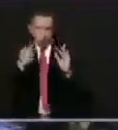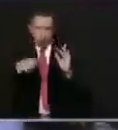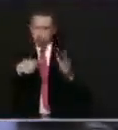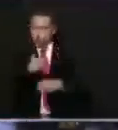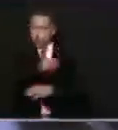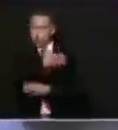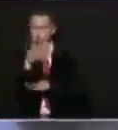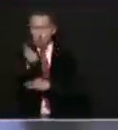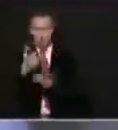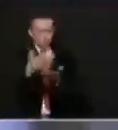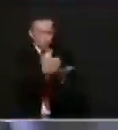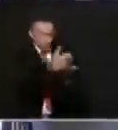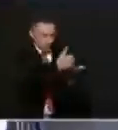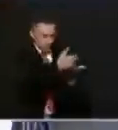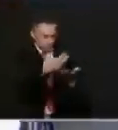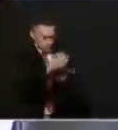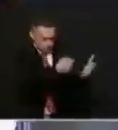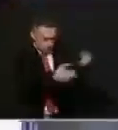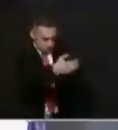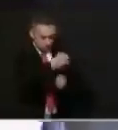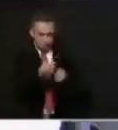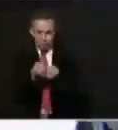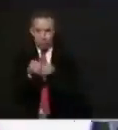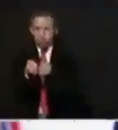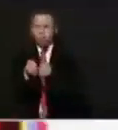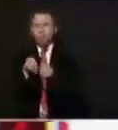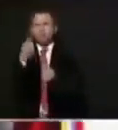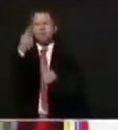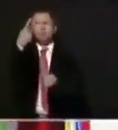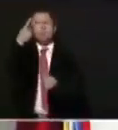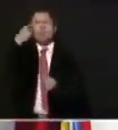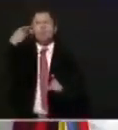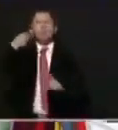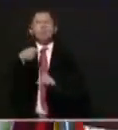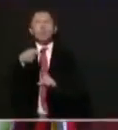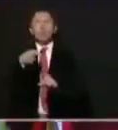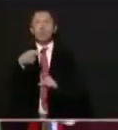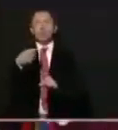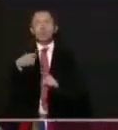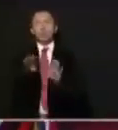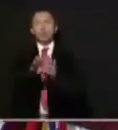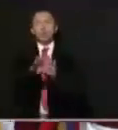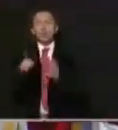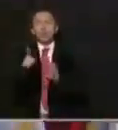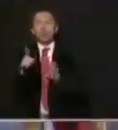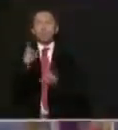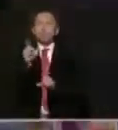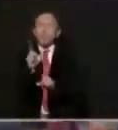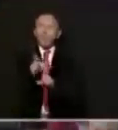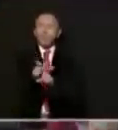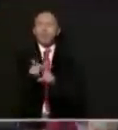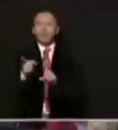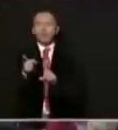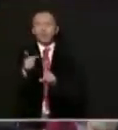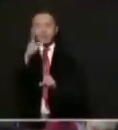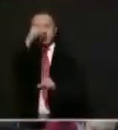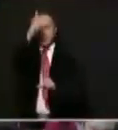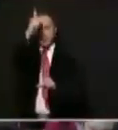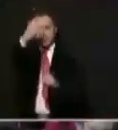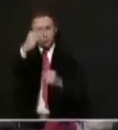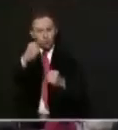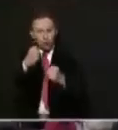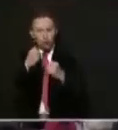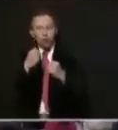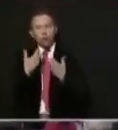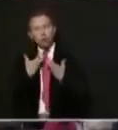pues es para proteger espiritualmente, anímicamente a los personajes.